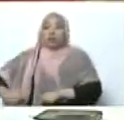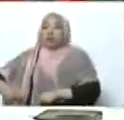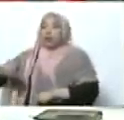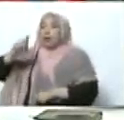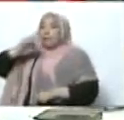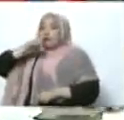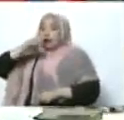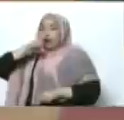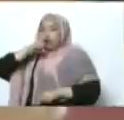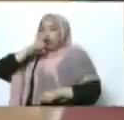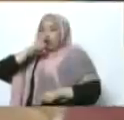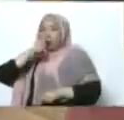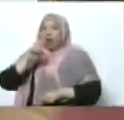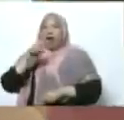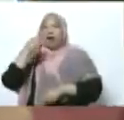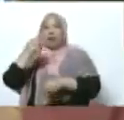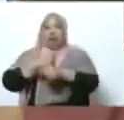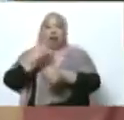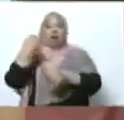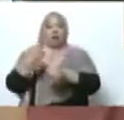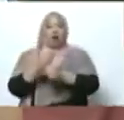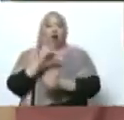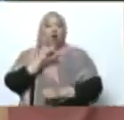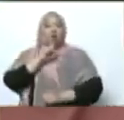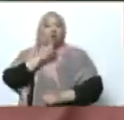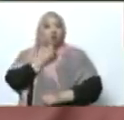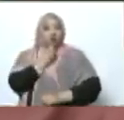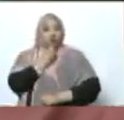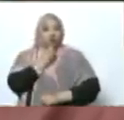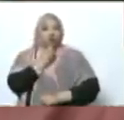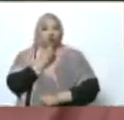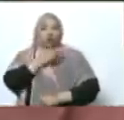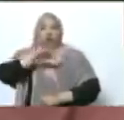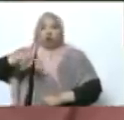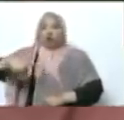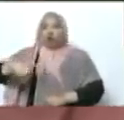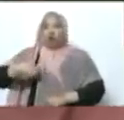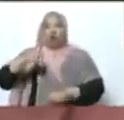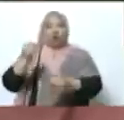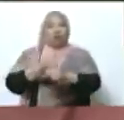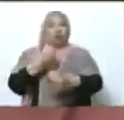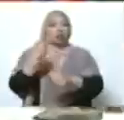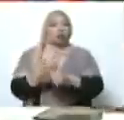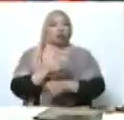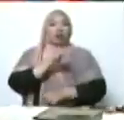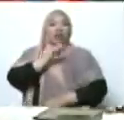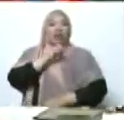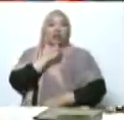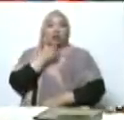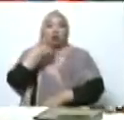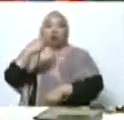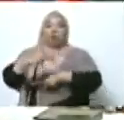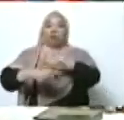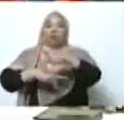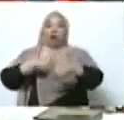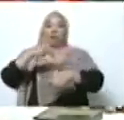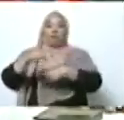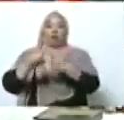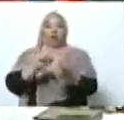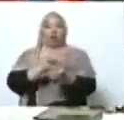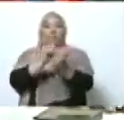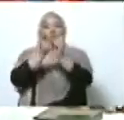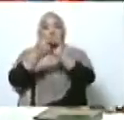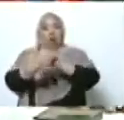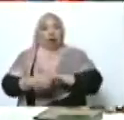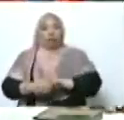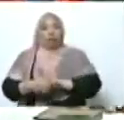fue una de las cosas que le dijimos a la gente nuestra que está trabajando con nosotros allí, que esto lo vamos a hacer sin hacer bulla, pero lo vamos a hacer.